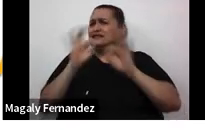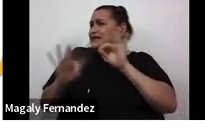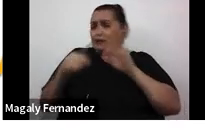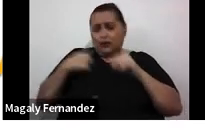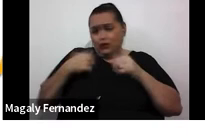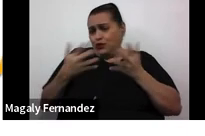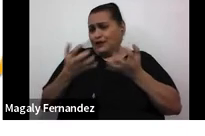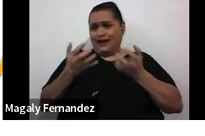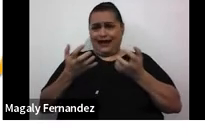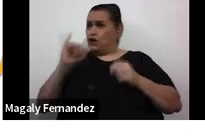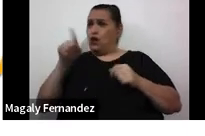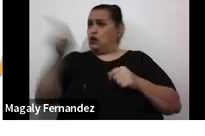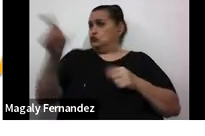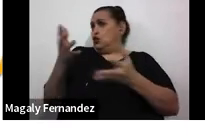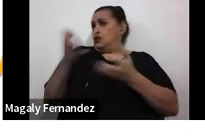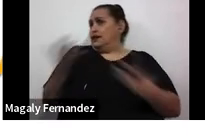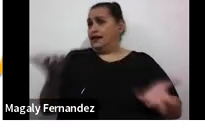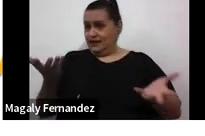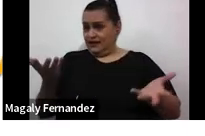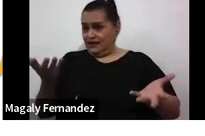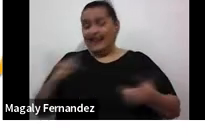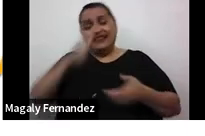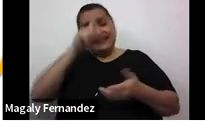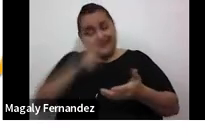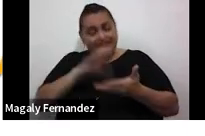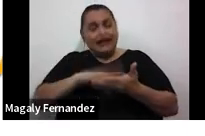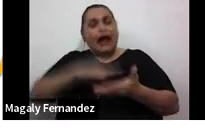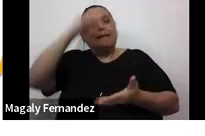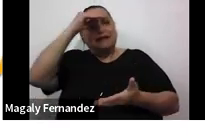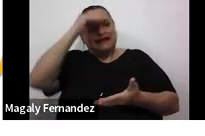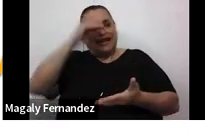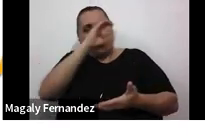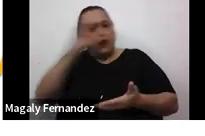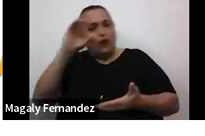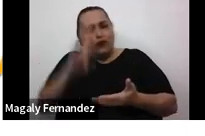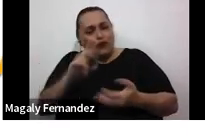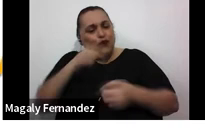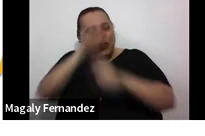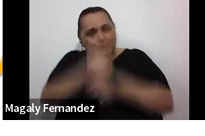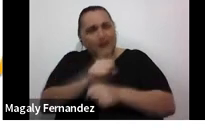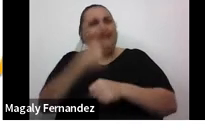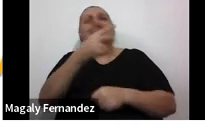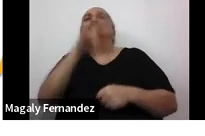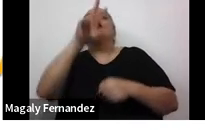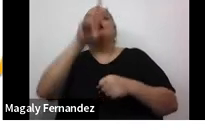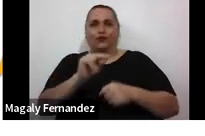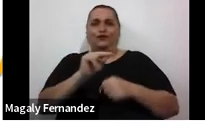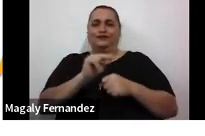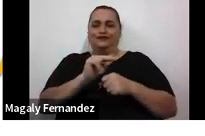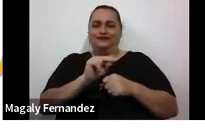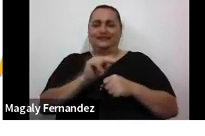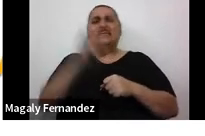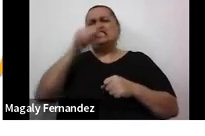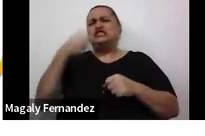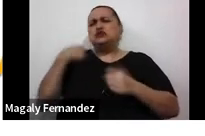queremos igual que Bosque Es que tenemos tenemos que aprender como tipos de por sí a decir que no cómo nos cuesta verdad sí sí